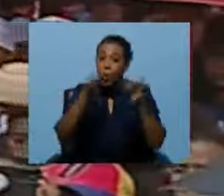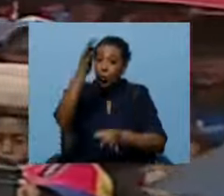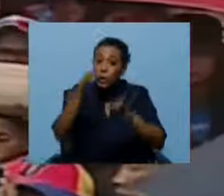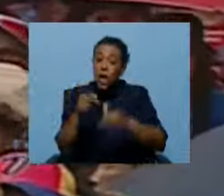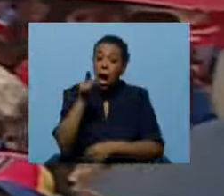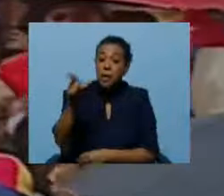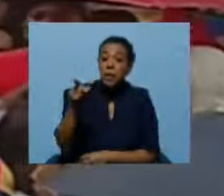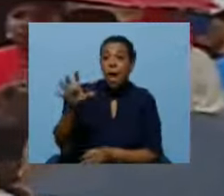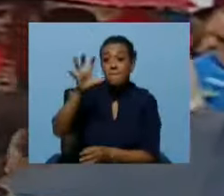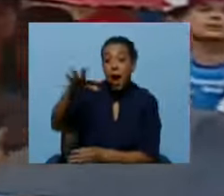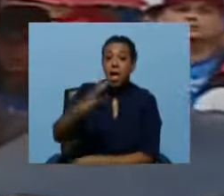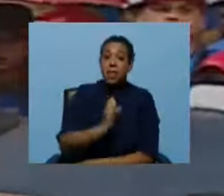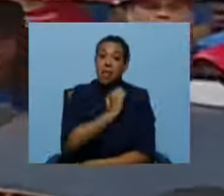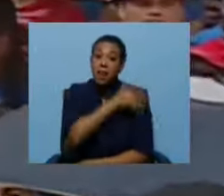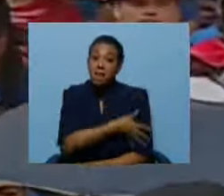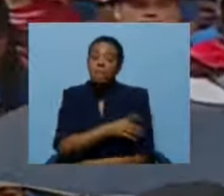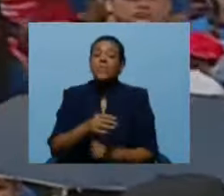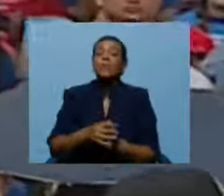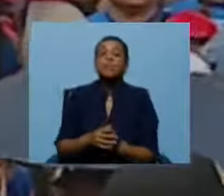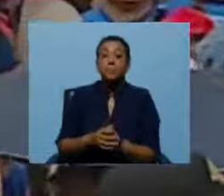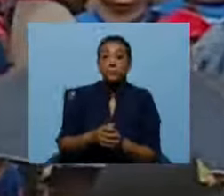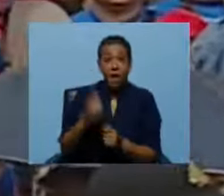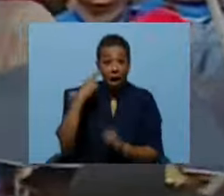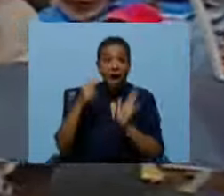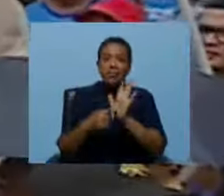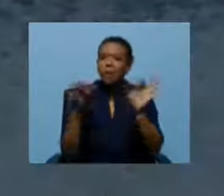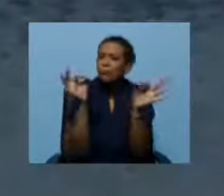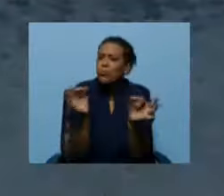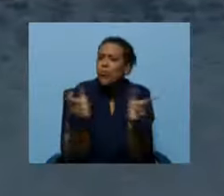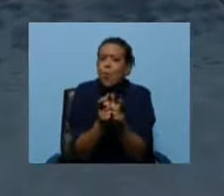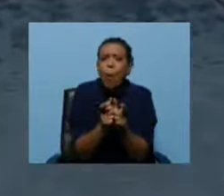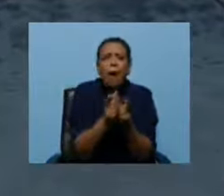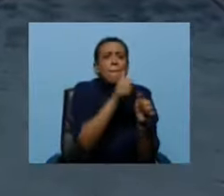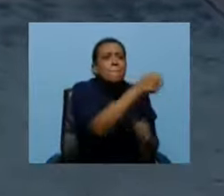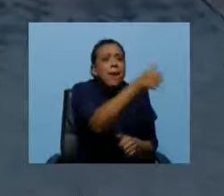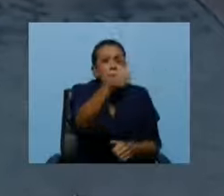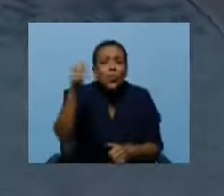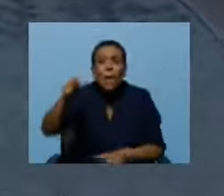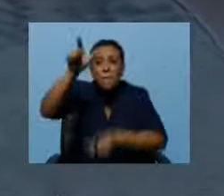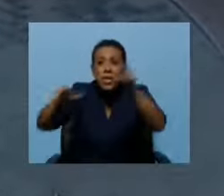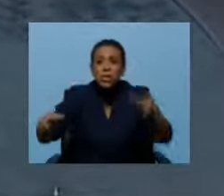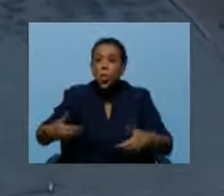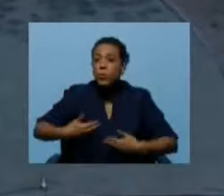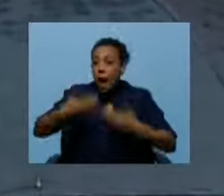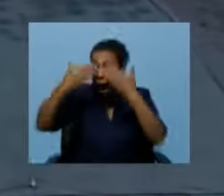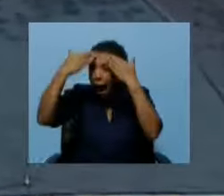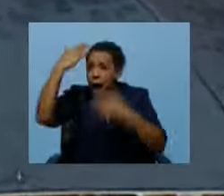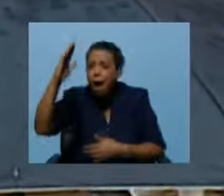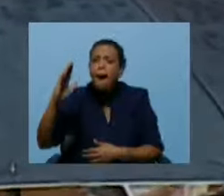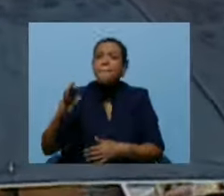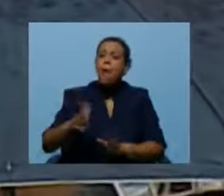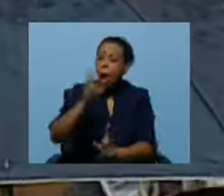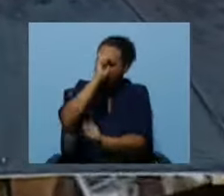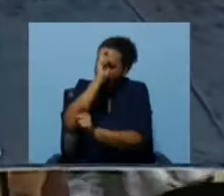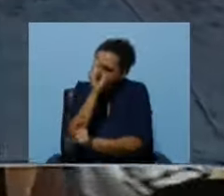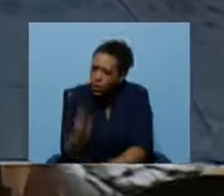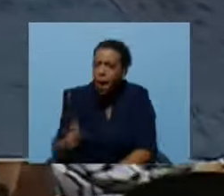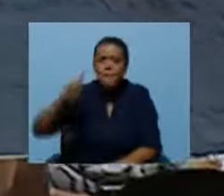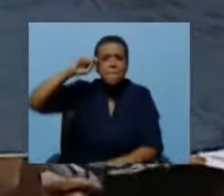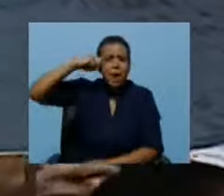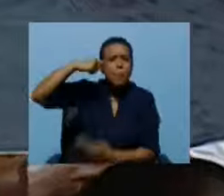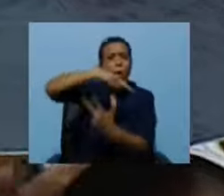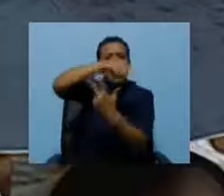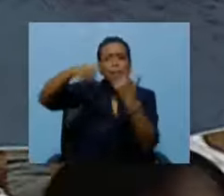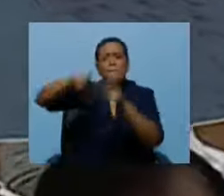justicia. Este es el mínimo que cada uno puede hacer para honrar su memoria